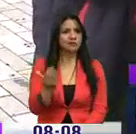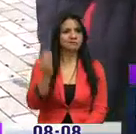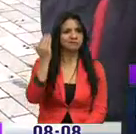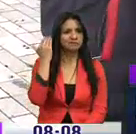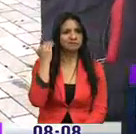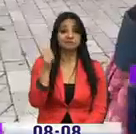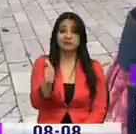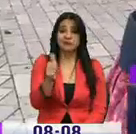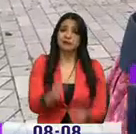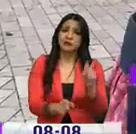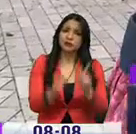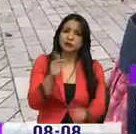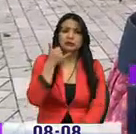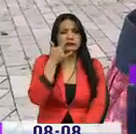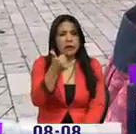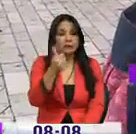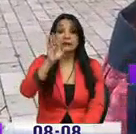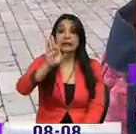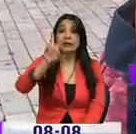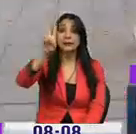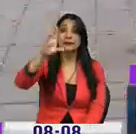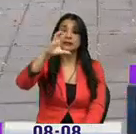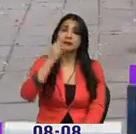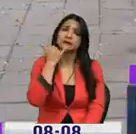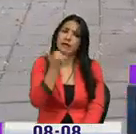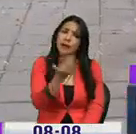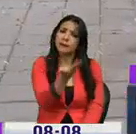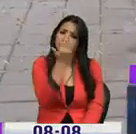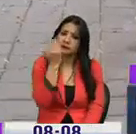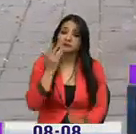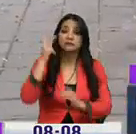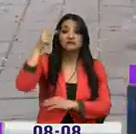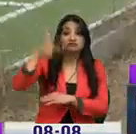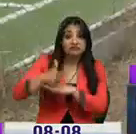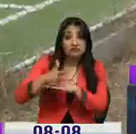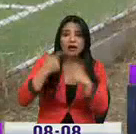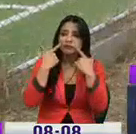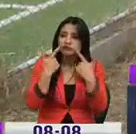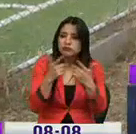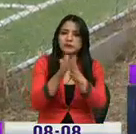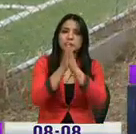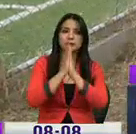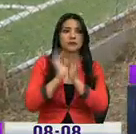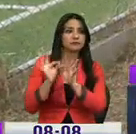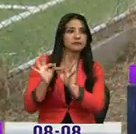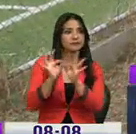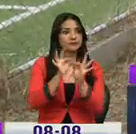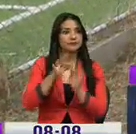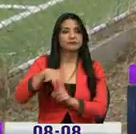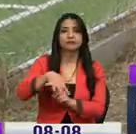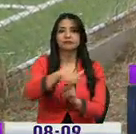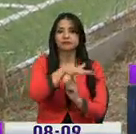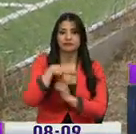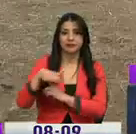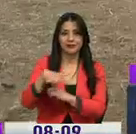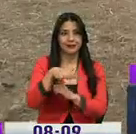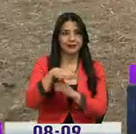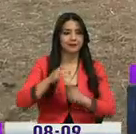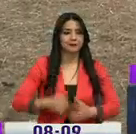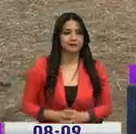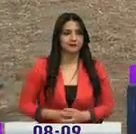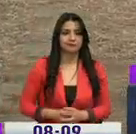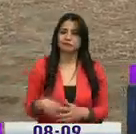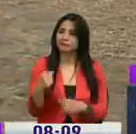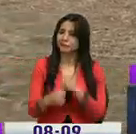nuestros vecinos, TVC en la comunidad llegó al lugar para solicitar el mantenimiento de este espacio recreacional que por